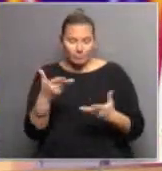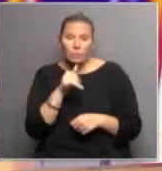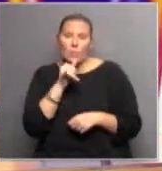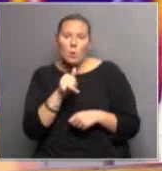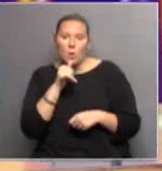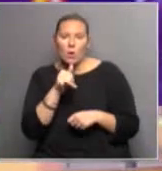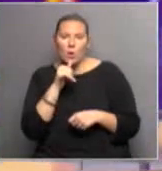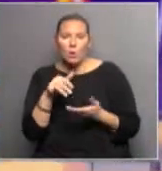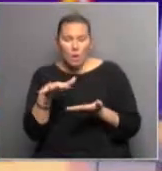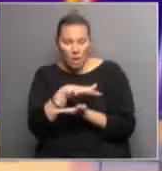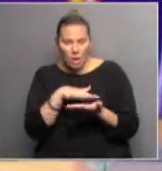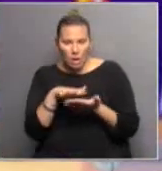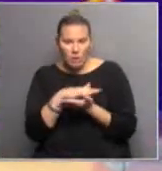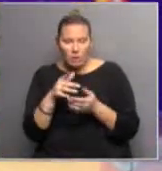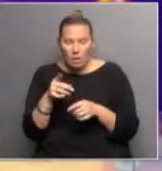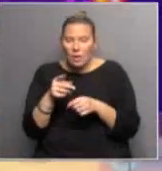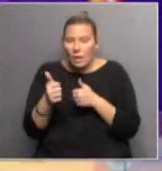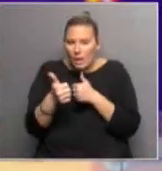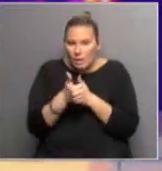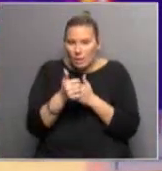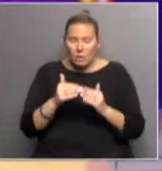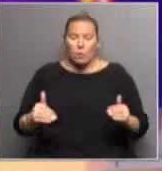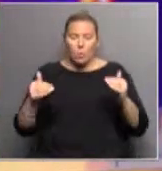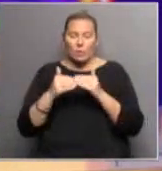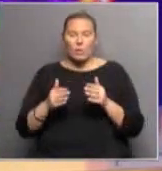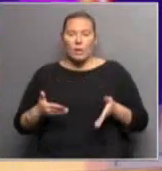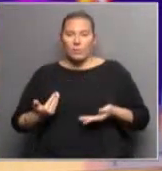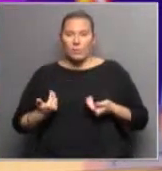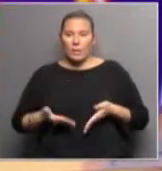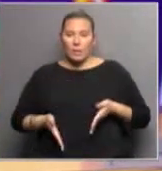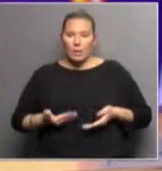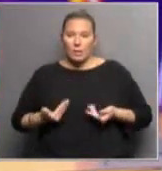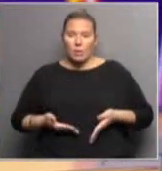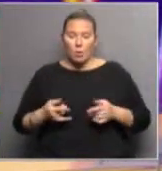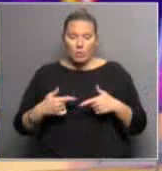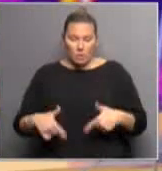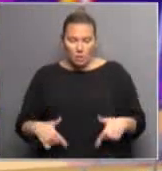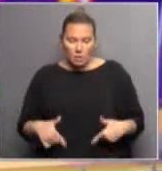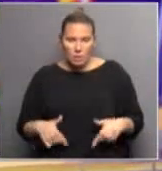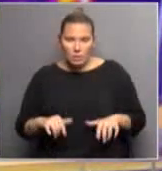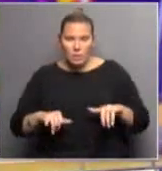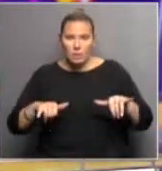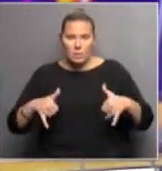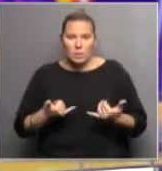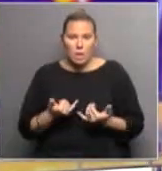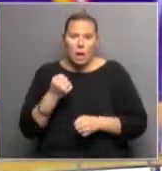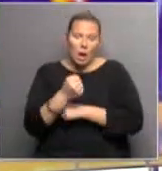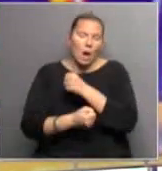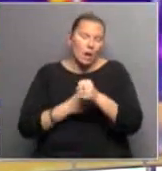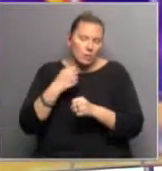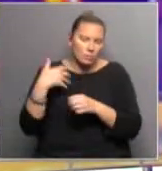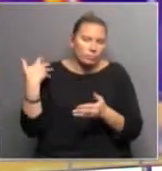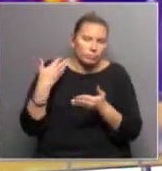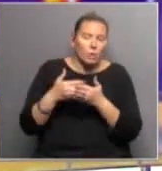que la División de Asesoría para la Igualdad de Género de la Intendencia de Montevideo tiene ya hace varios años